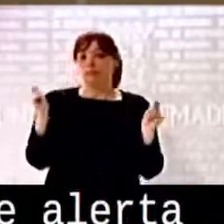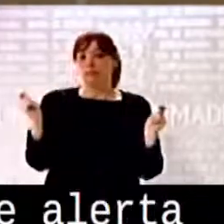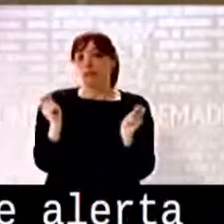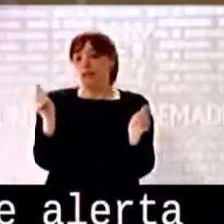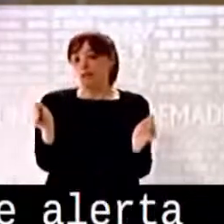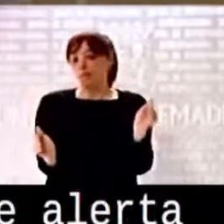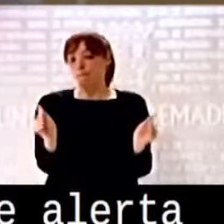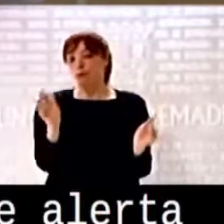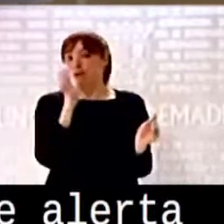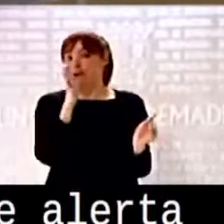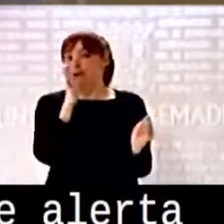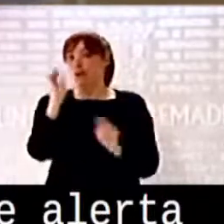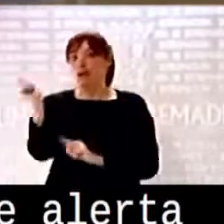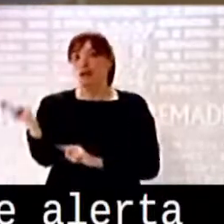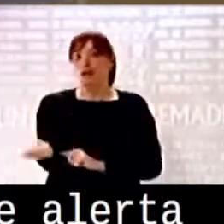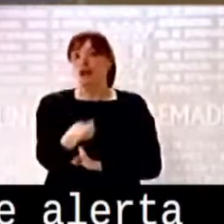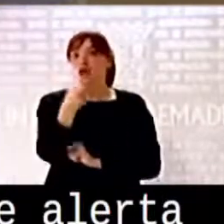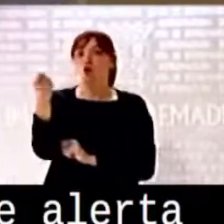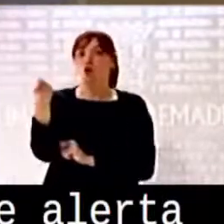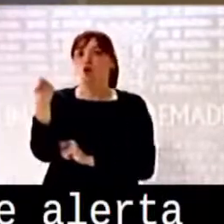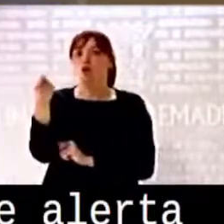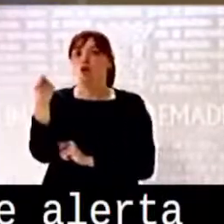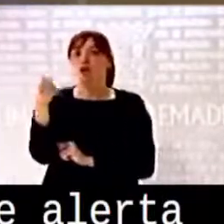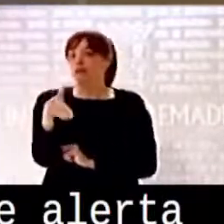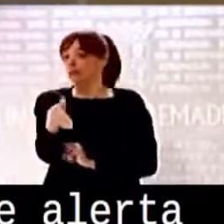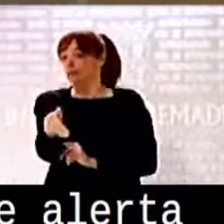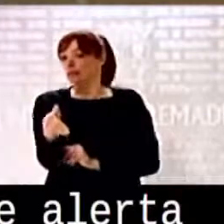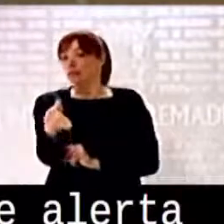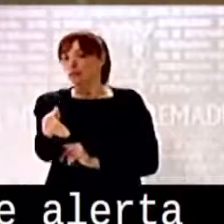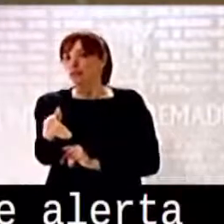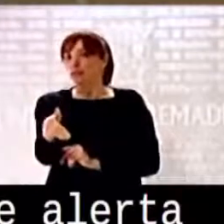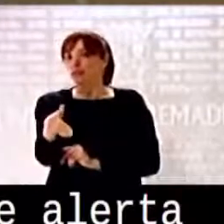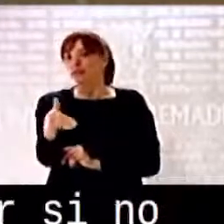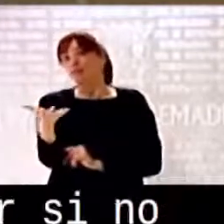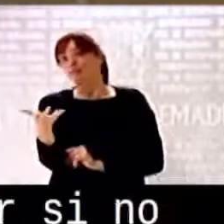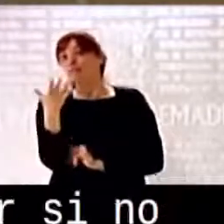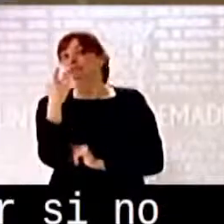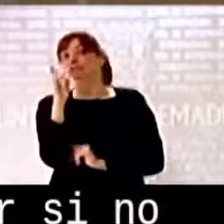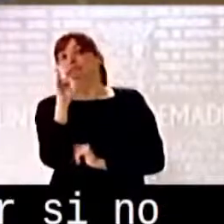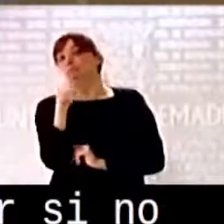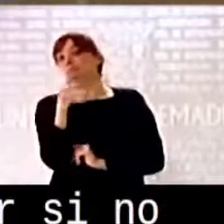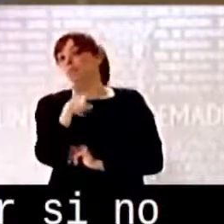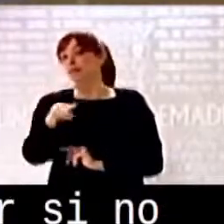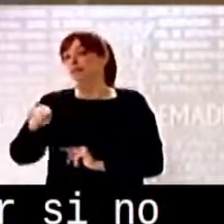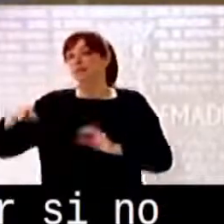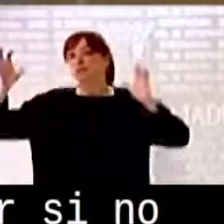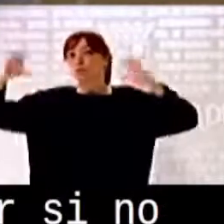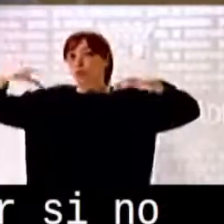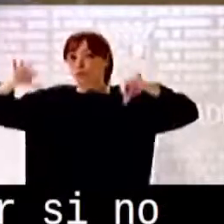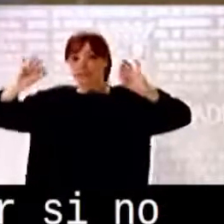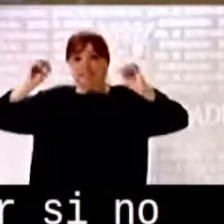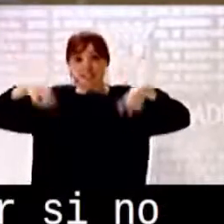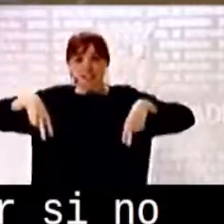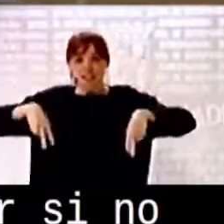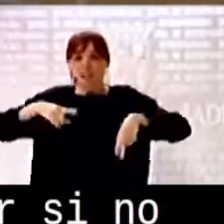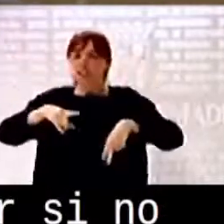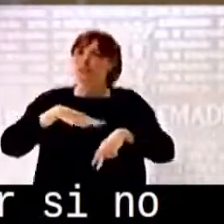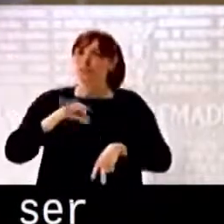riego que se presenta puede ser, si no llueve en los próximos meses, puede